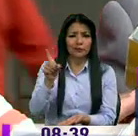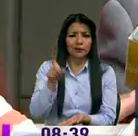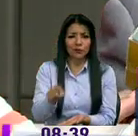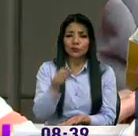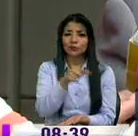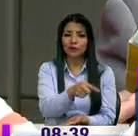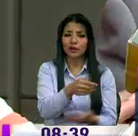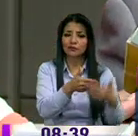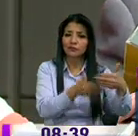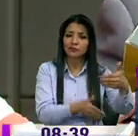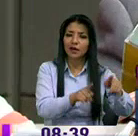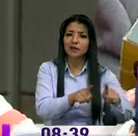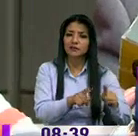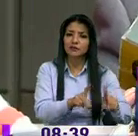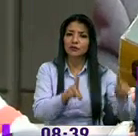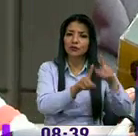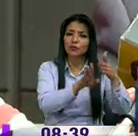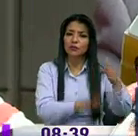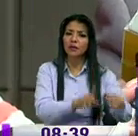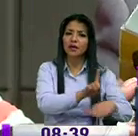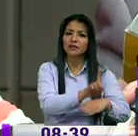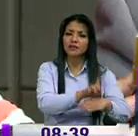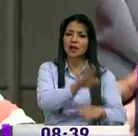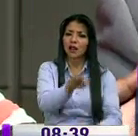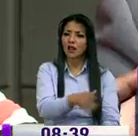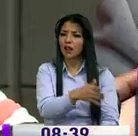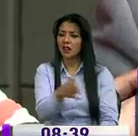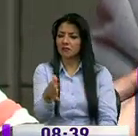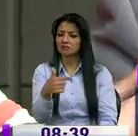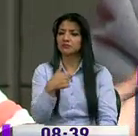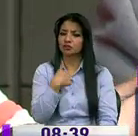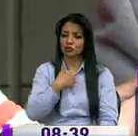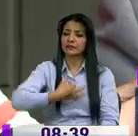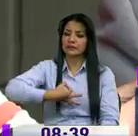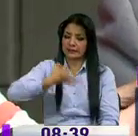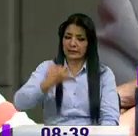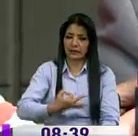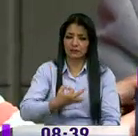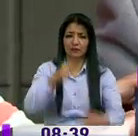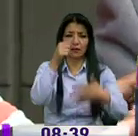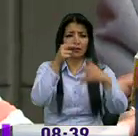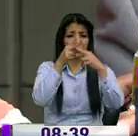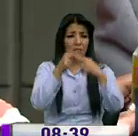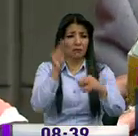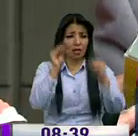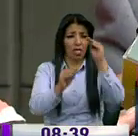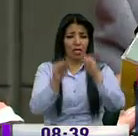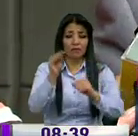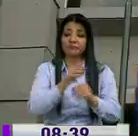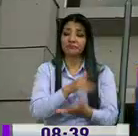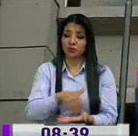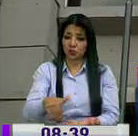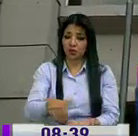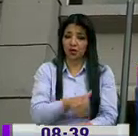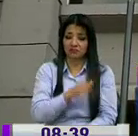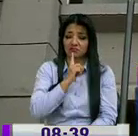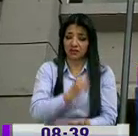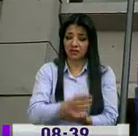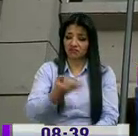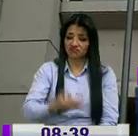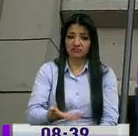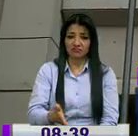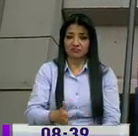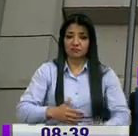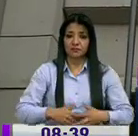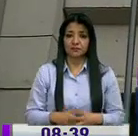ese archivo, del cual nosotros tenemos fundadas dudas de su veracidad. Además, Verduga, en su